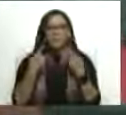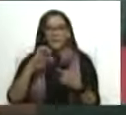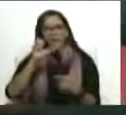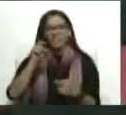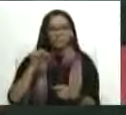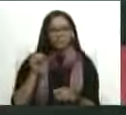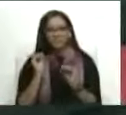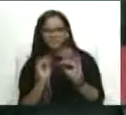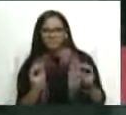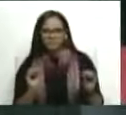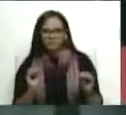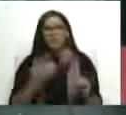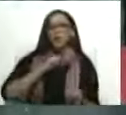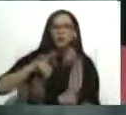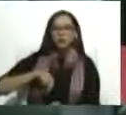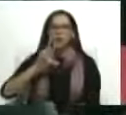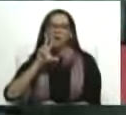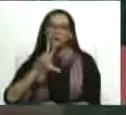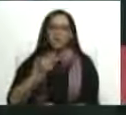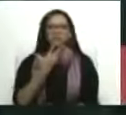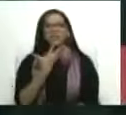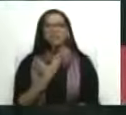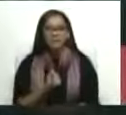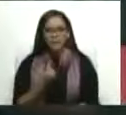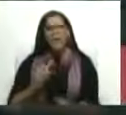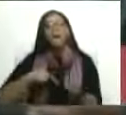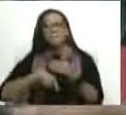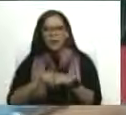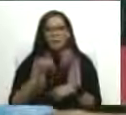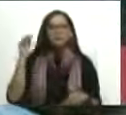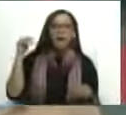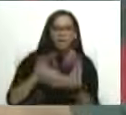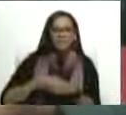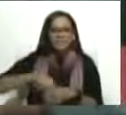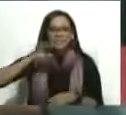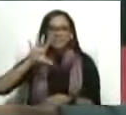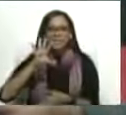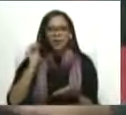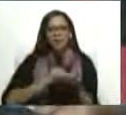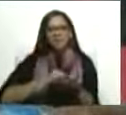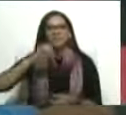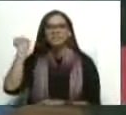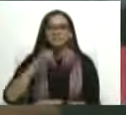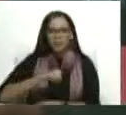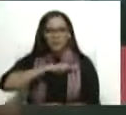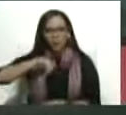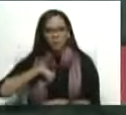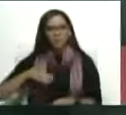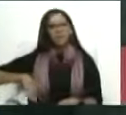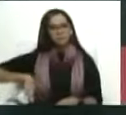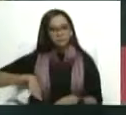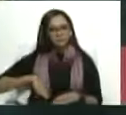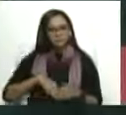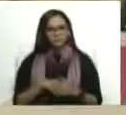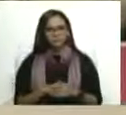ExxonMobil, nosotros el 3 de diciembre vamos a votar 5 veces sí por nuestra Guayana